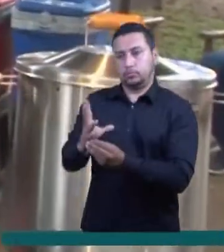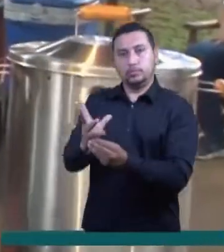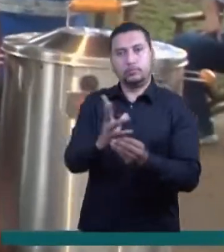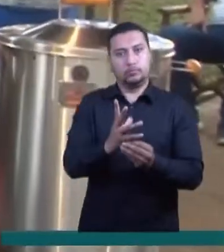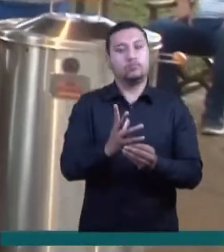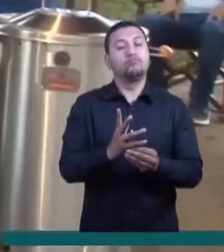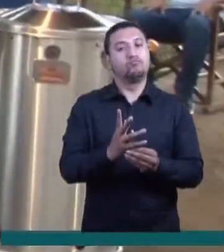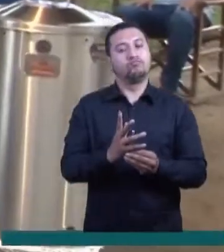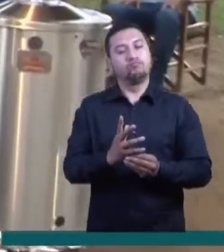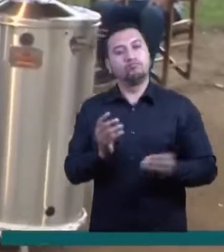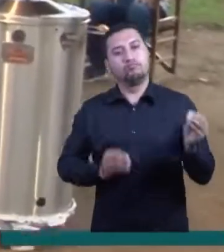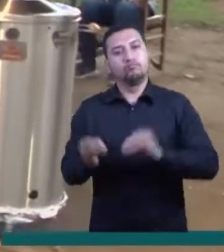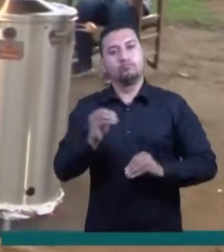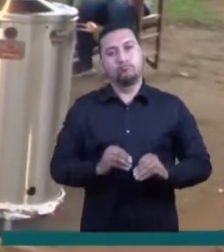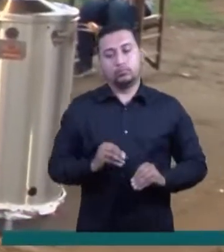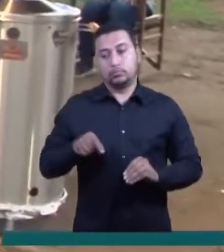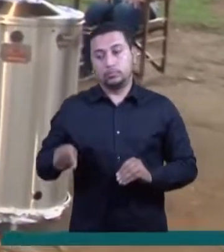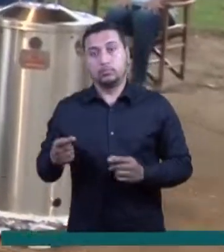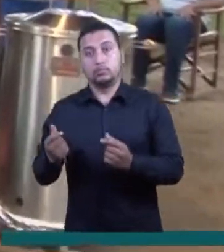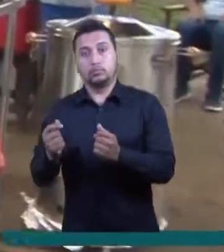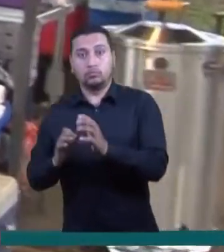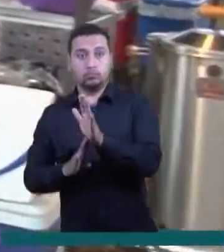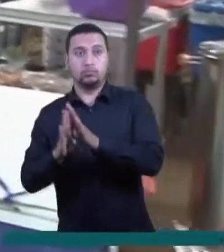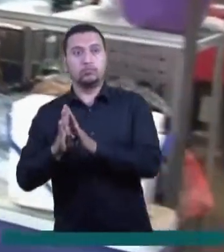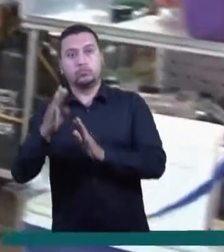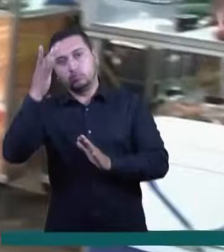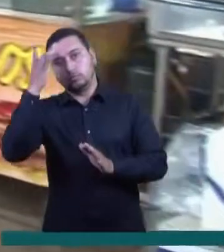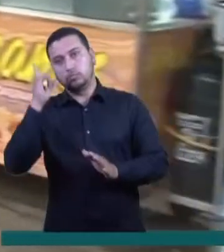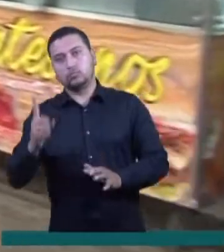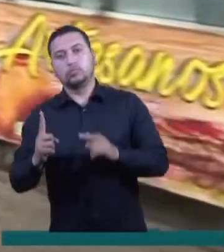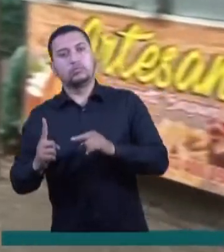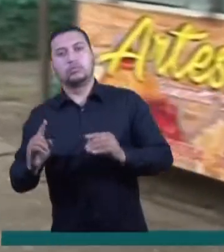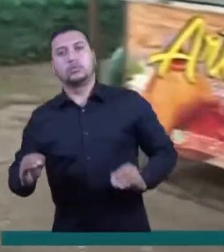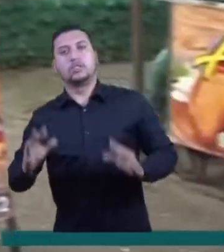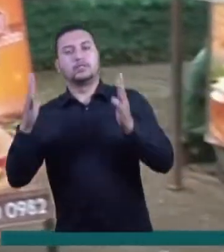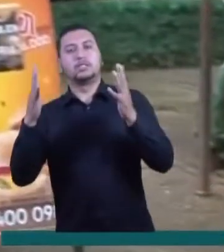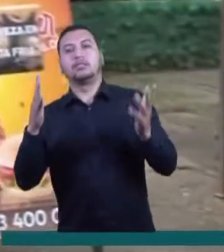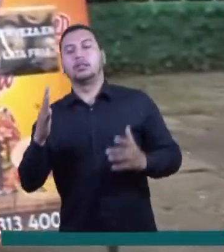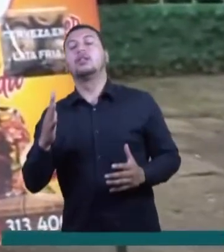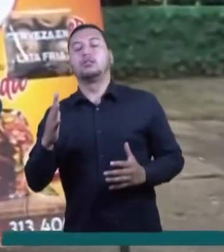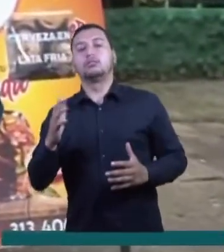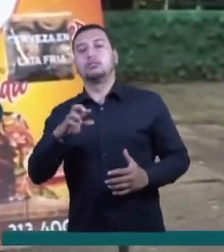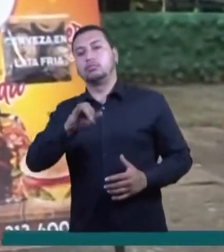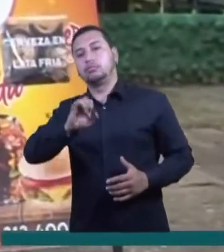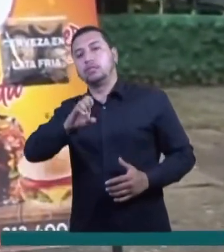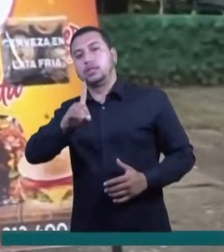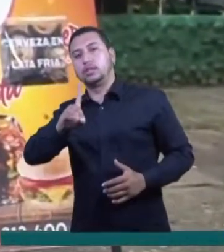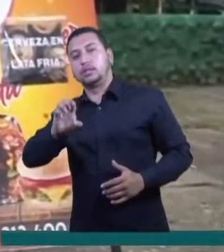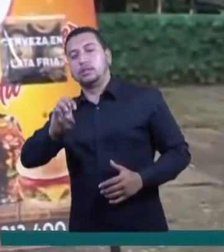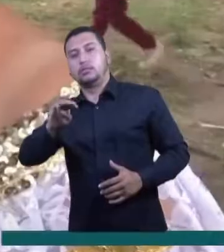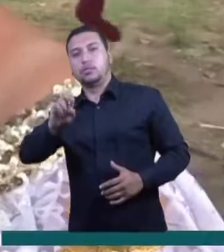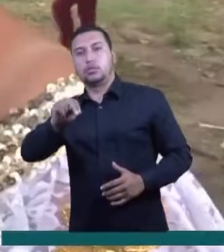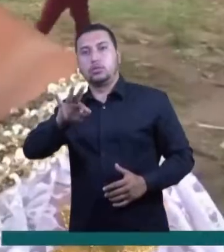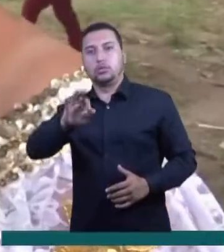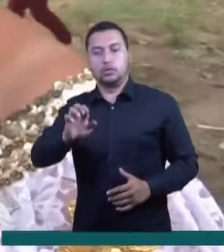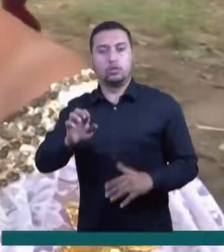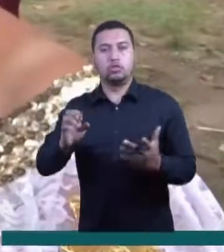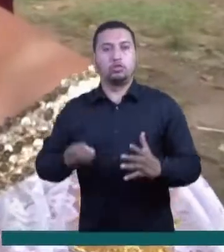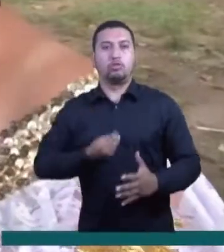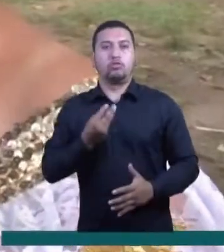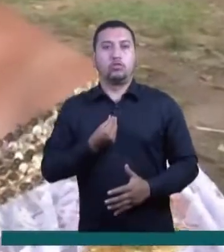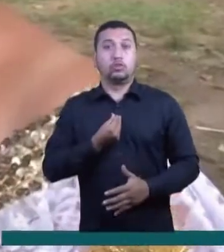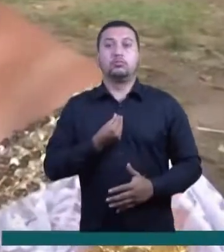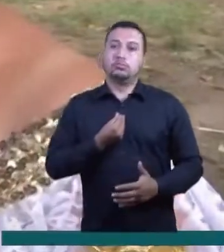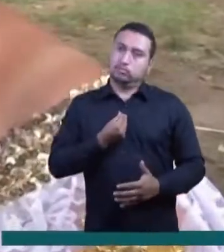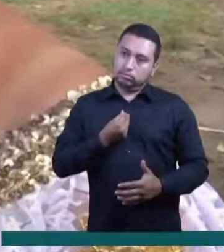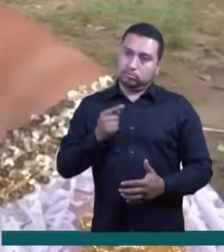Se reactiva la economía a través de este Festival del Piedemonte Amazónico en la ciudad de Florencia. Sí, claro, esto ayuda